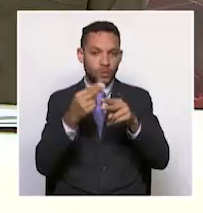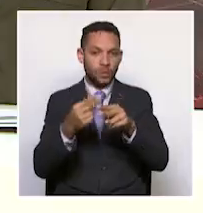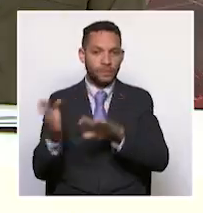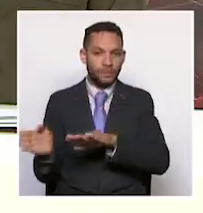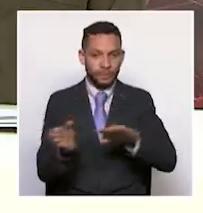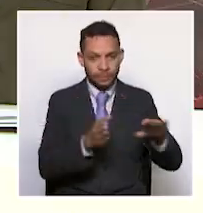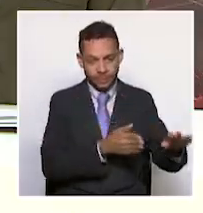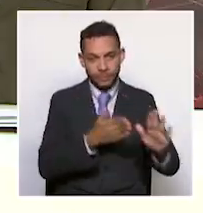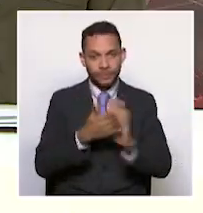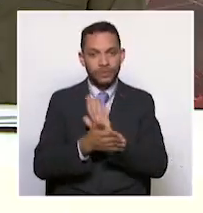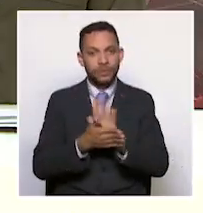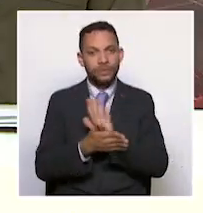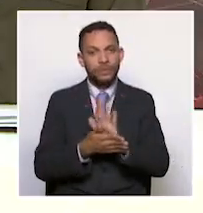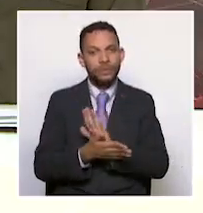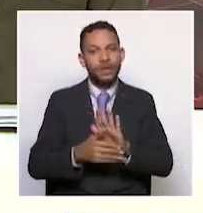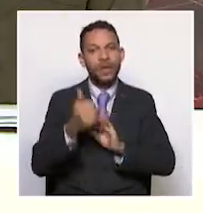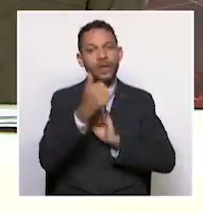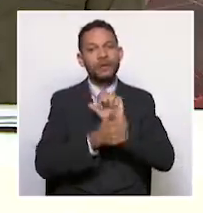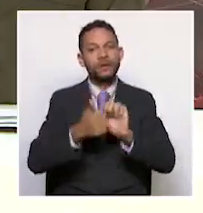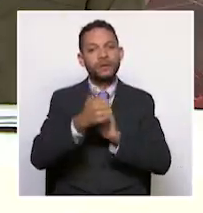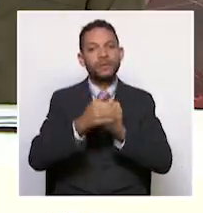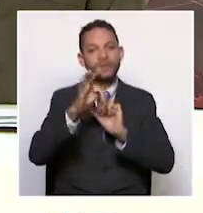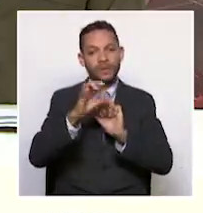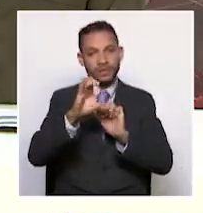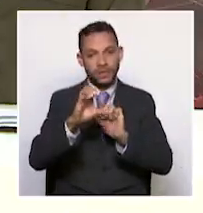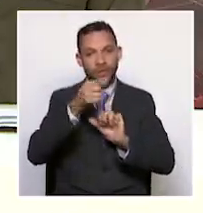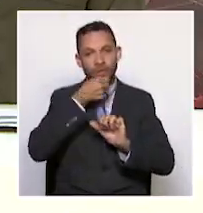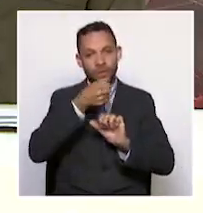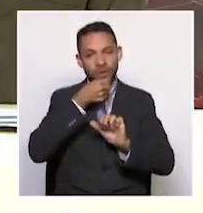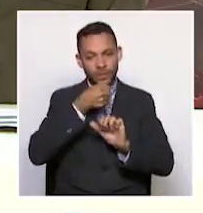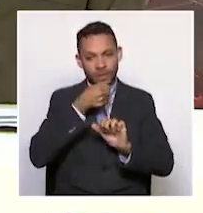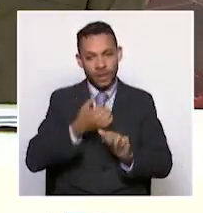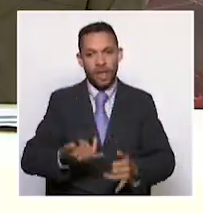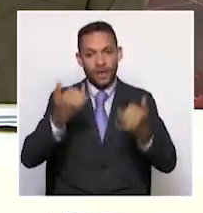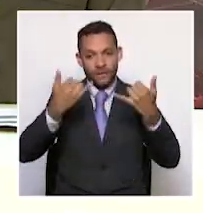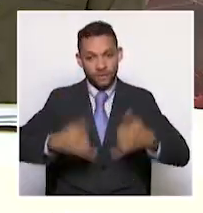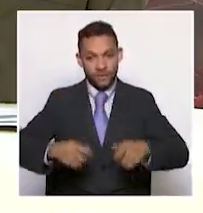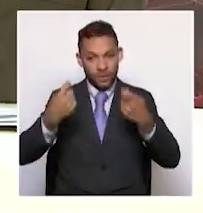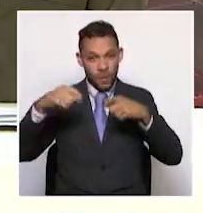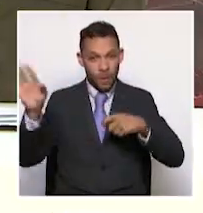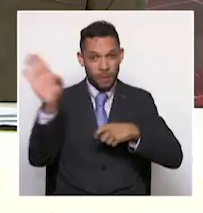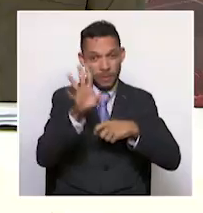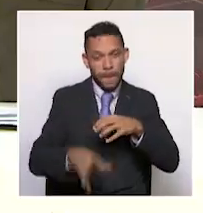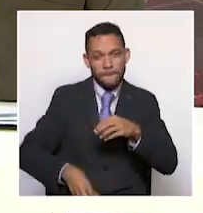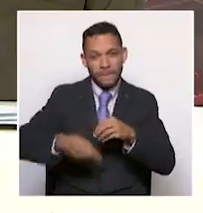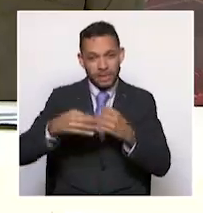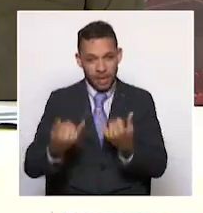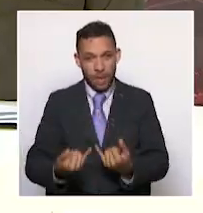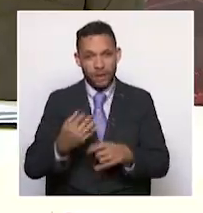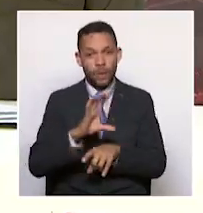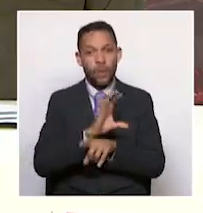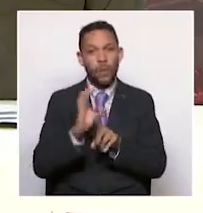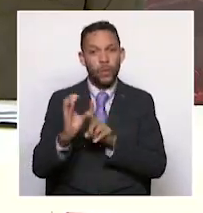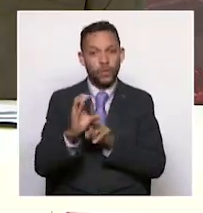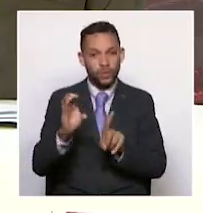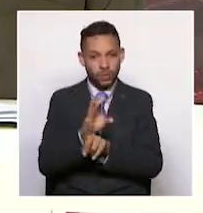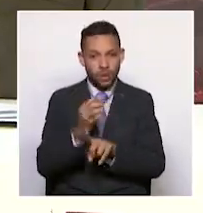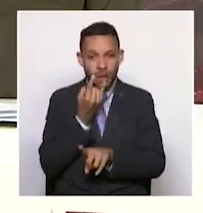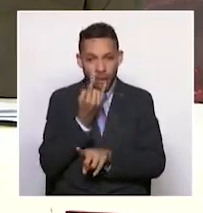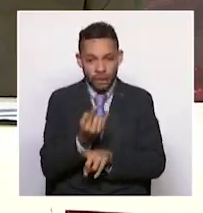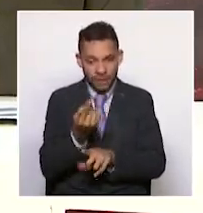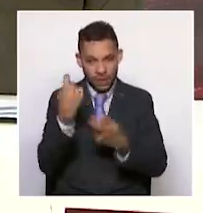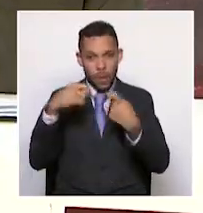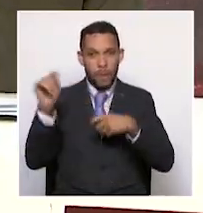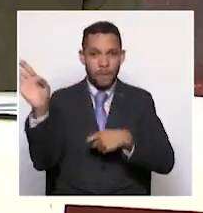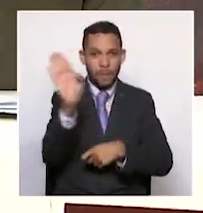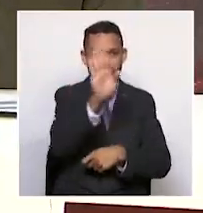redes sociales como @TCNoticias. Momento de una pausa para comerciales y ya regresamos con toda la información cultural, arte y entretenimiento después de una pausa para